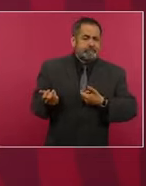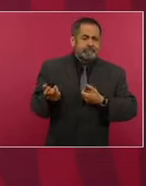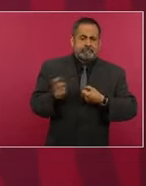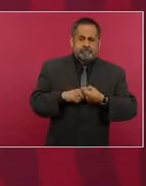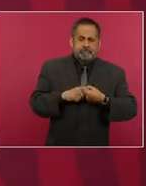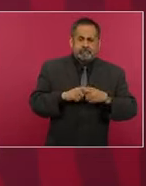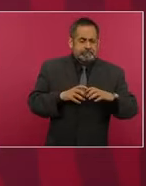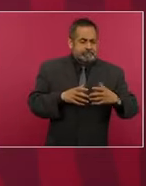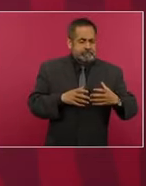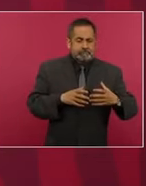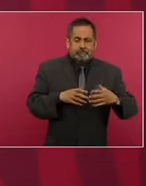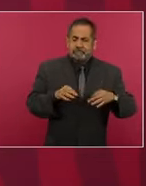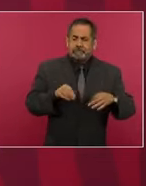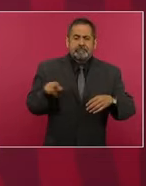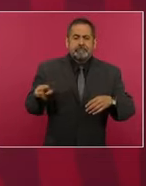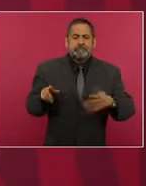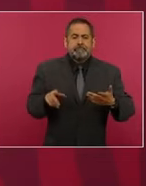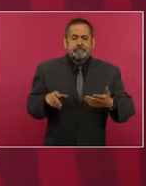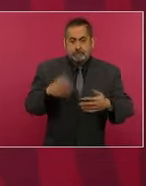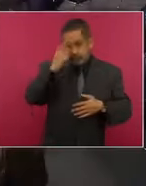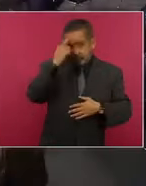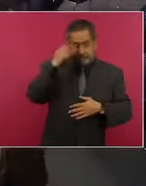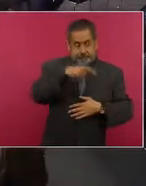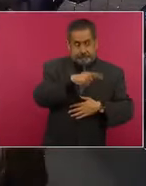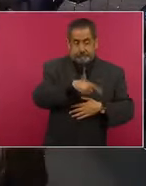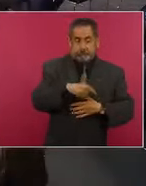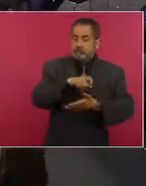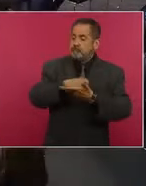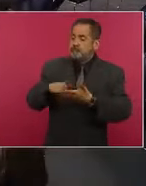los ferrocarriles de México,